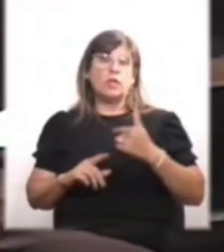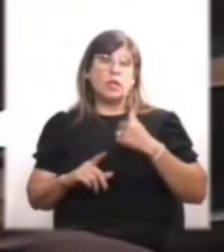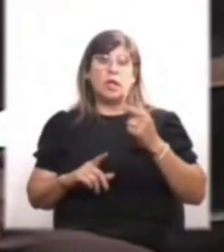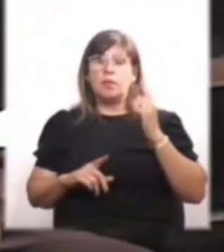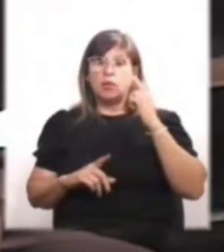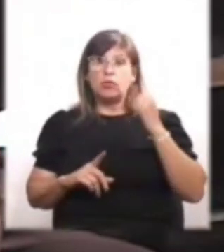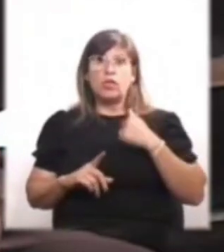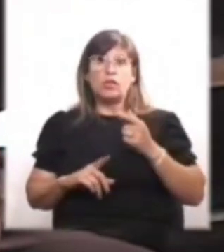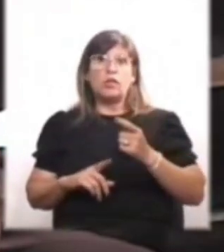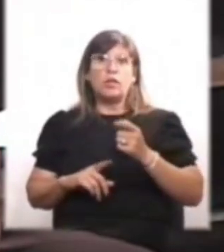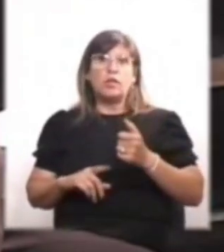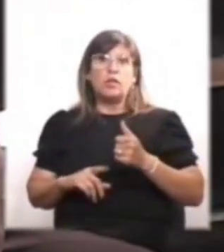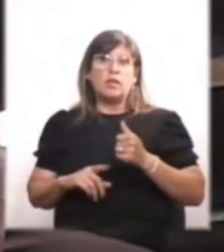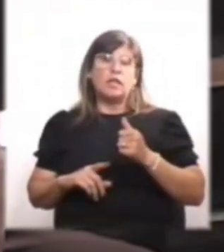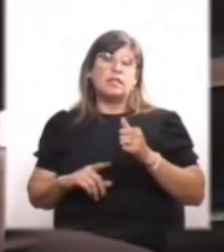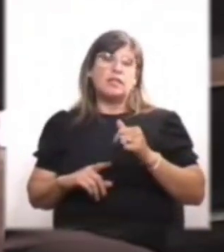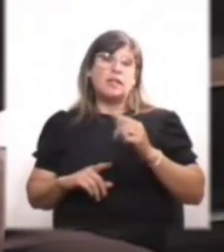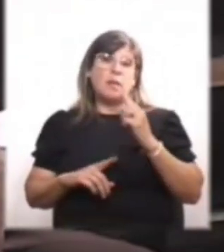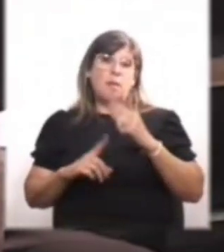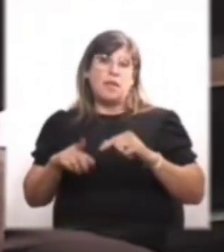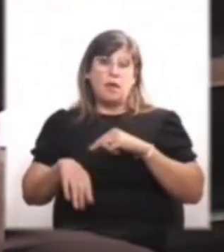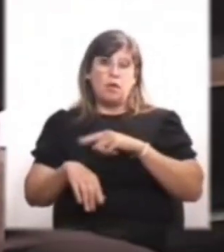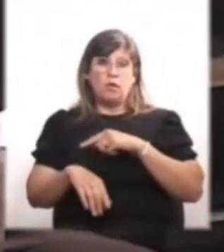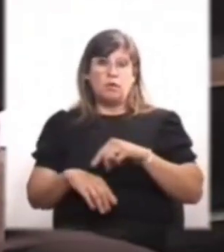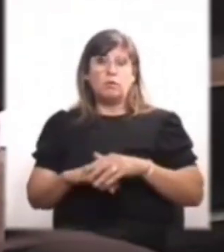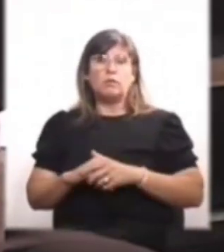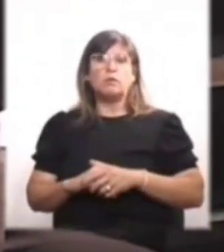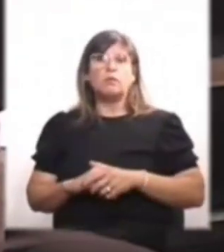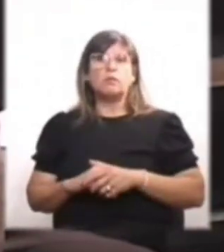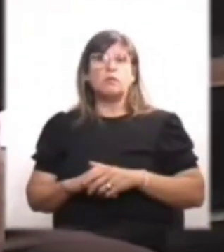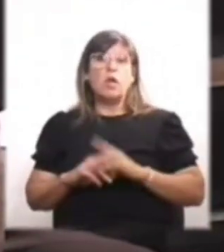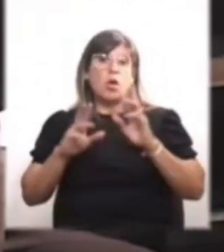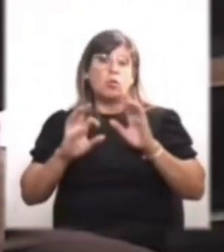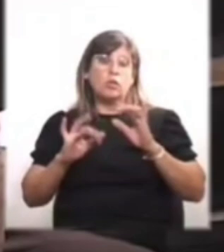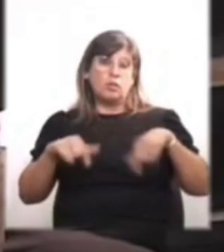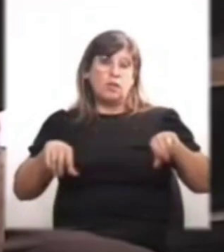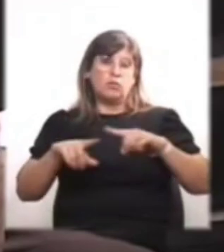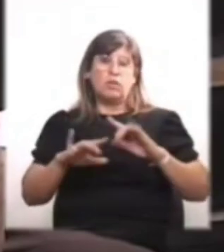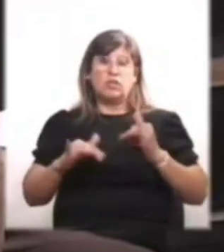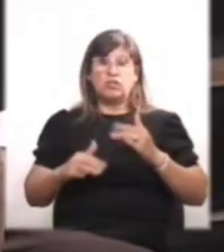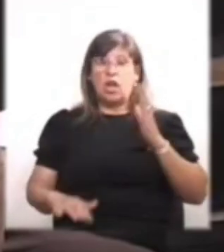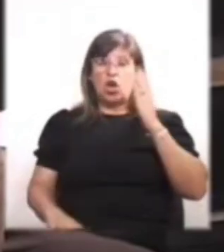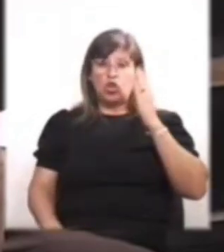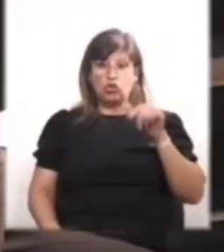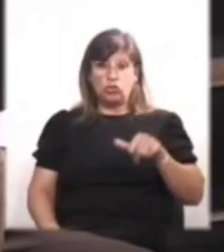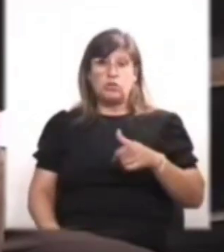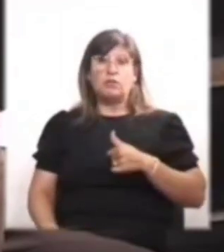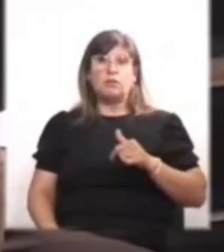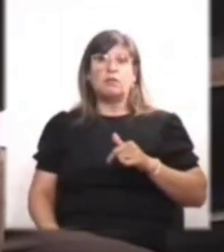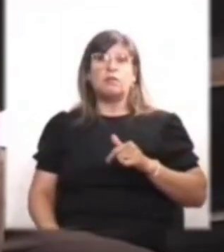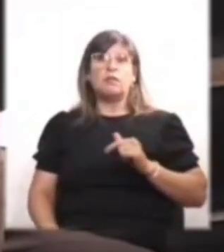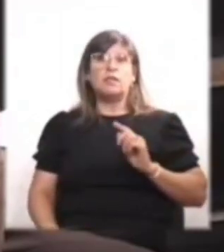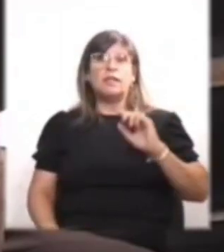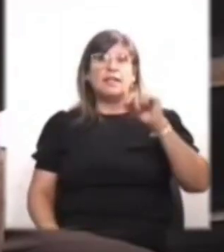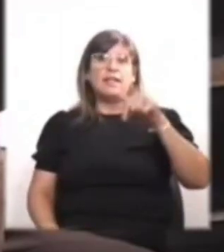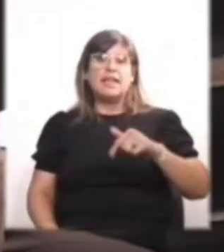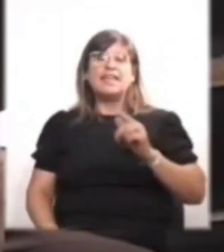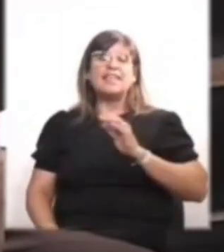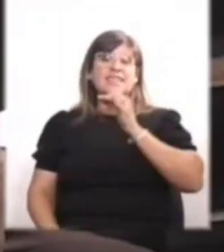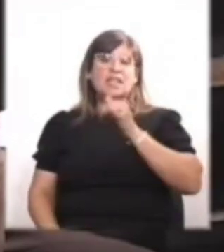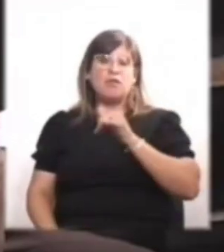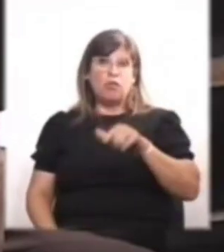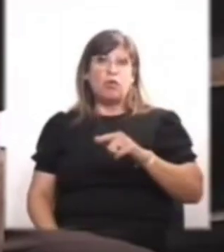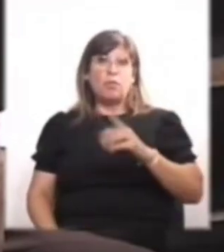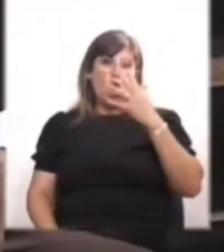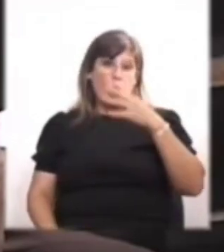prestaron, escuchándome casi más de 30 minutos en un tema que ustedes ya lo conocen. Este es el